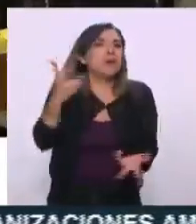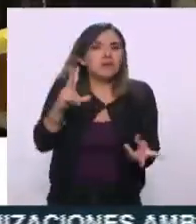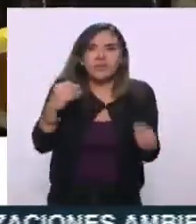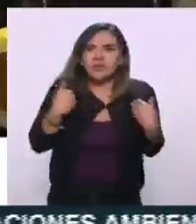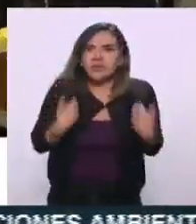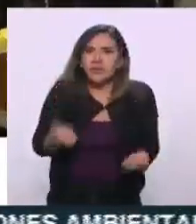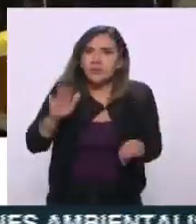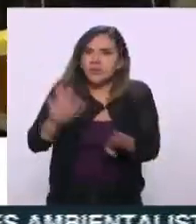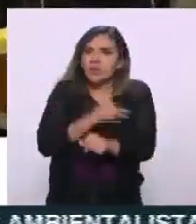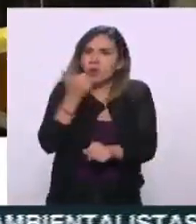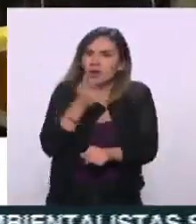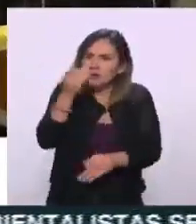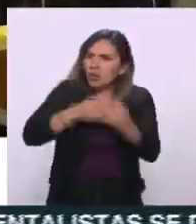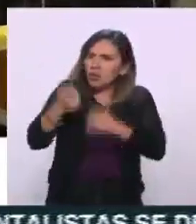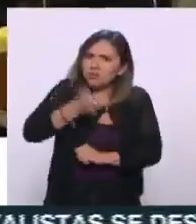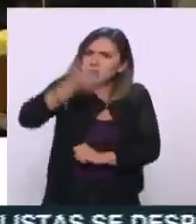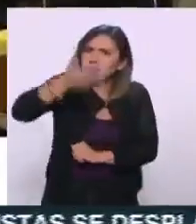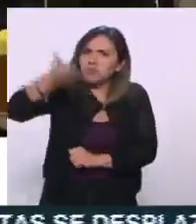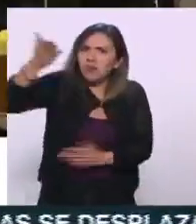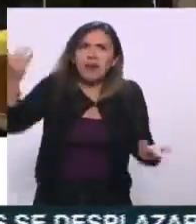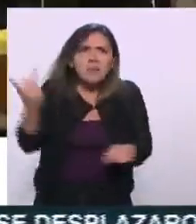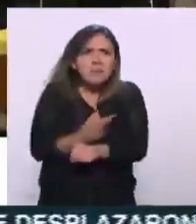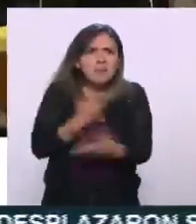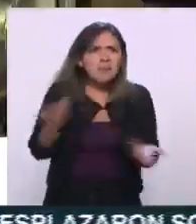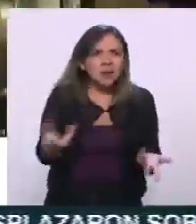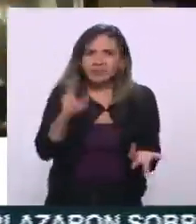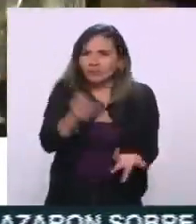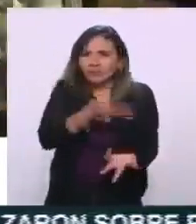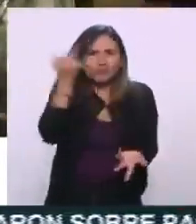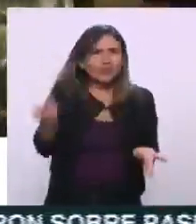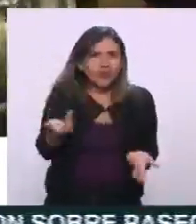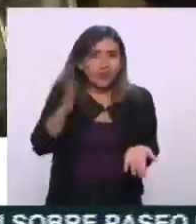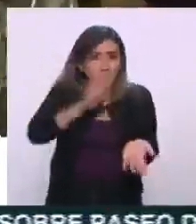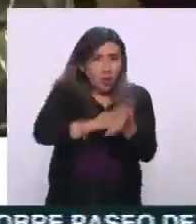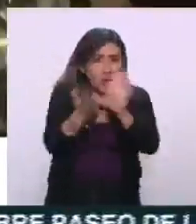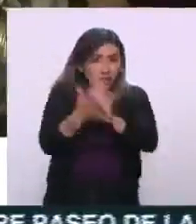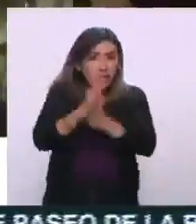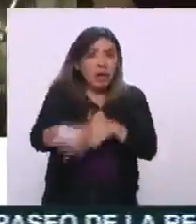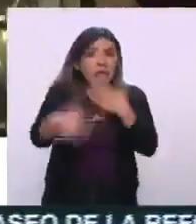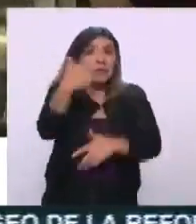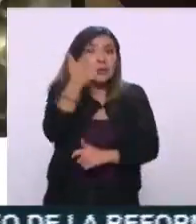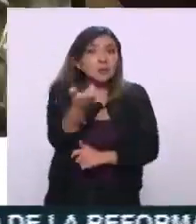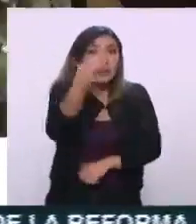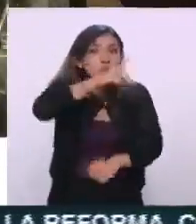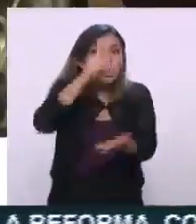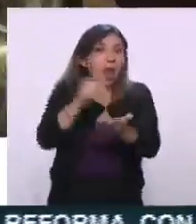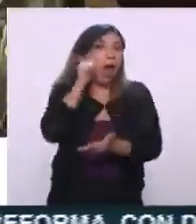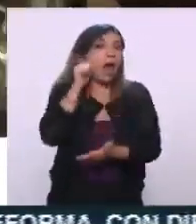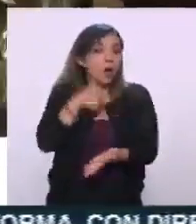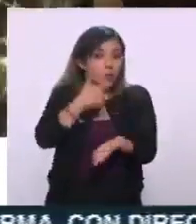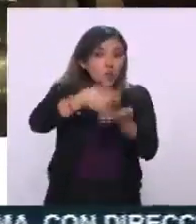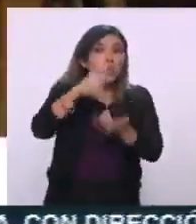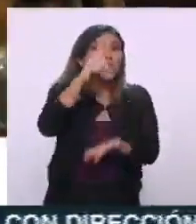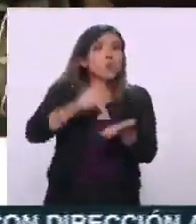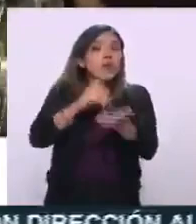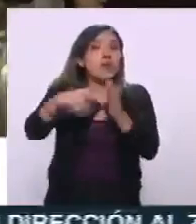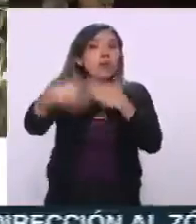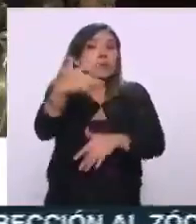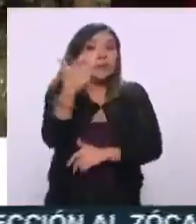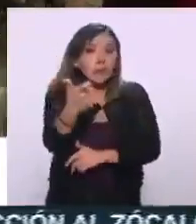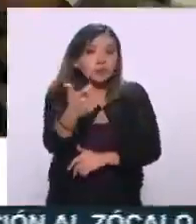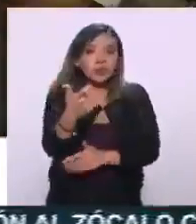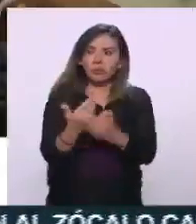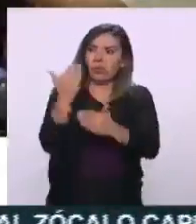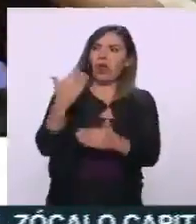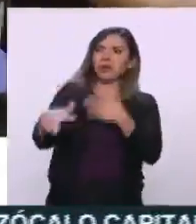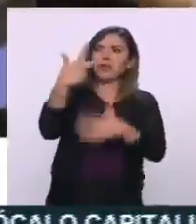por qué está subiendo tanto las cosas, de verdad, no sé. La tortilla en 15 pesos, ayer compré en 15 pesos, estaba a 13 y